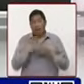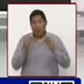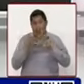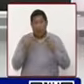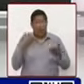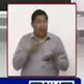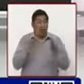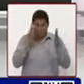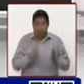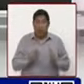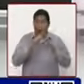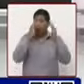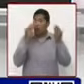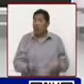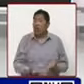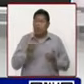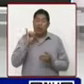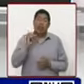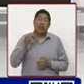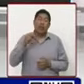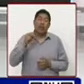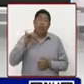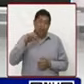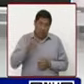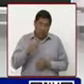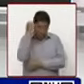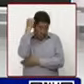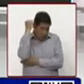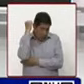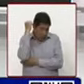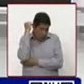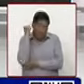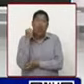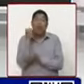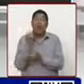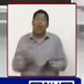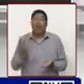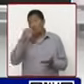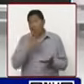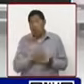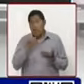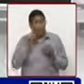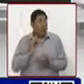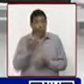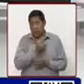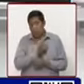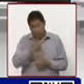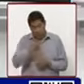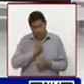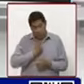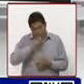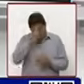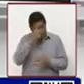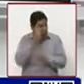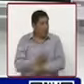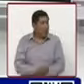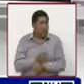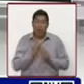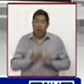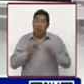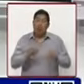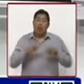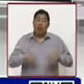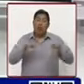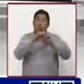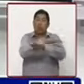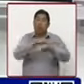contar, estudiantes del colegio Ignacio Prudencio Bustillos en Sucre, que están revalorizando lo nuestro. Bueno. Es más, ellos han colocado una mesa